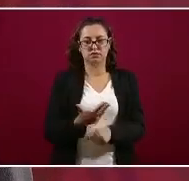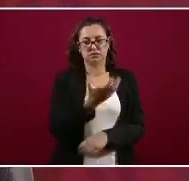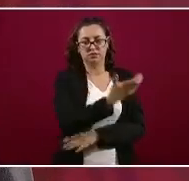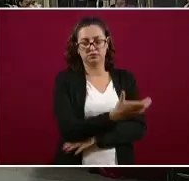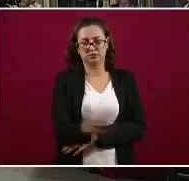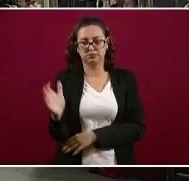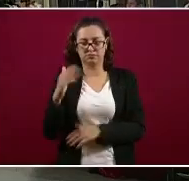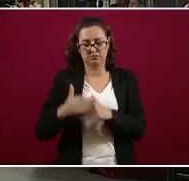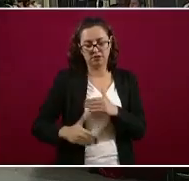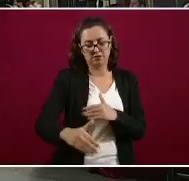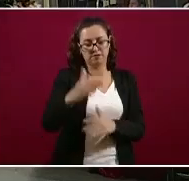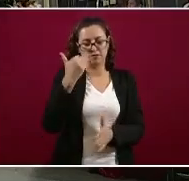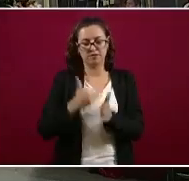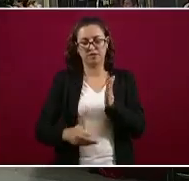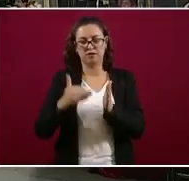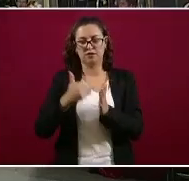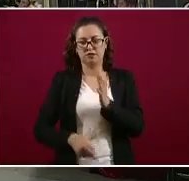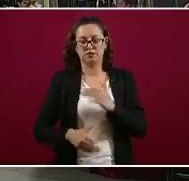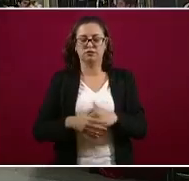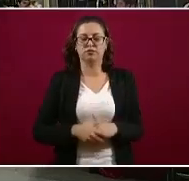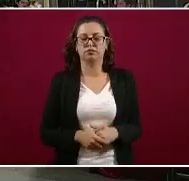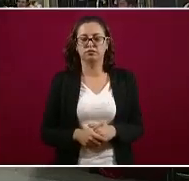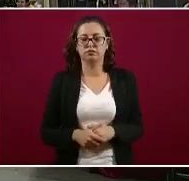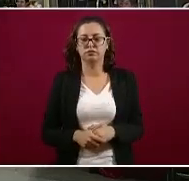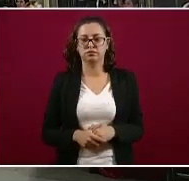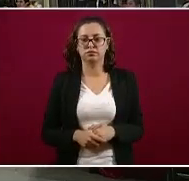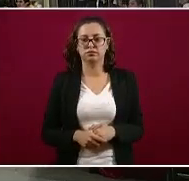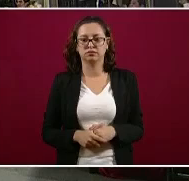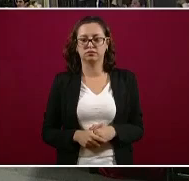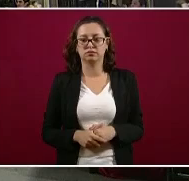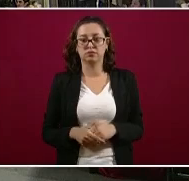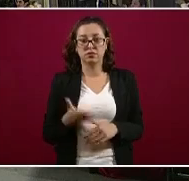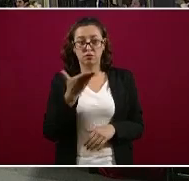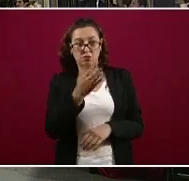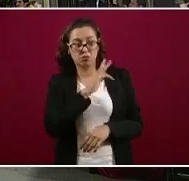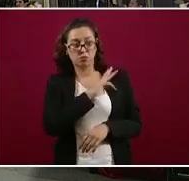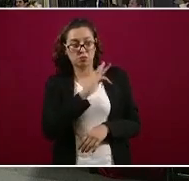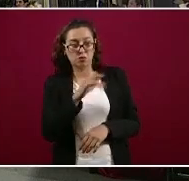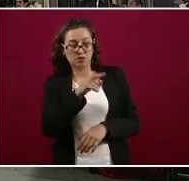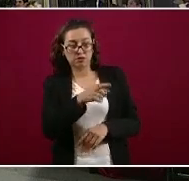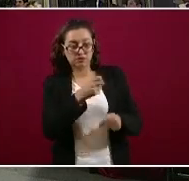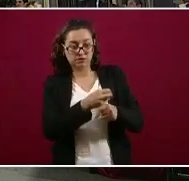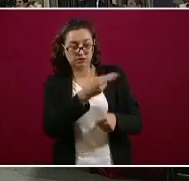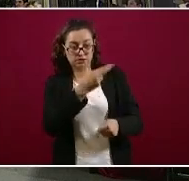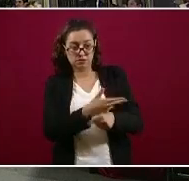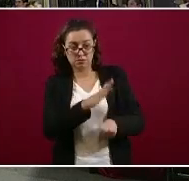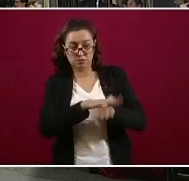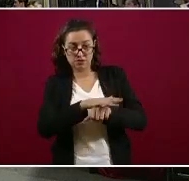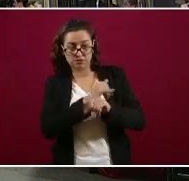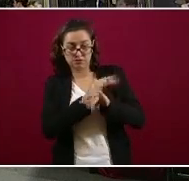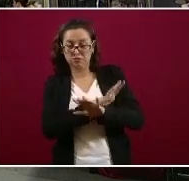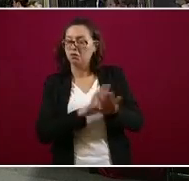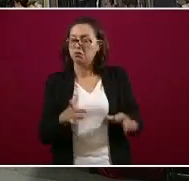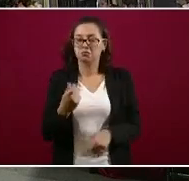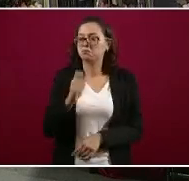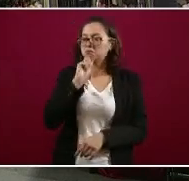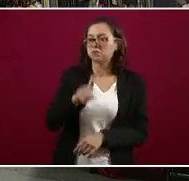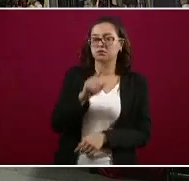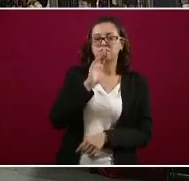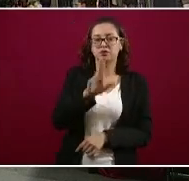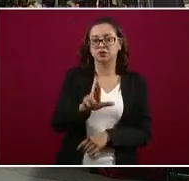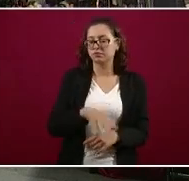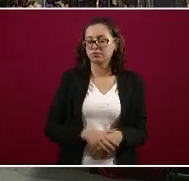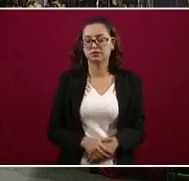agricultura secretario ampliar un poco sobre pero usted va a decir lo mismo y